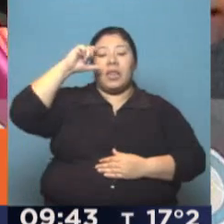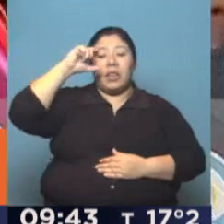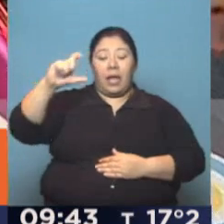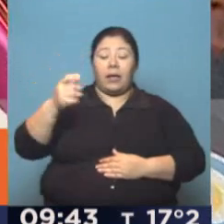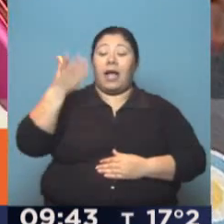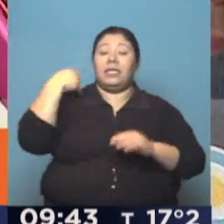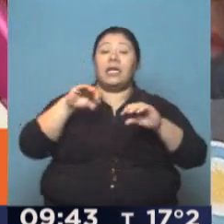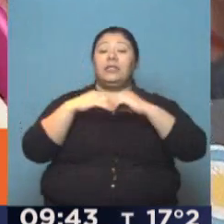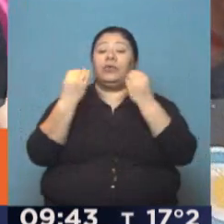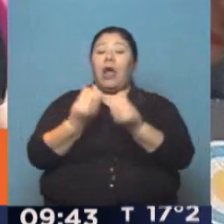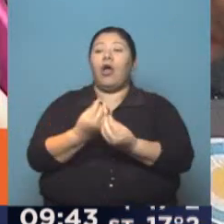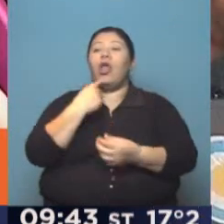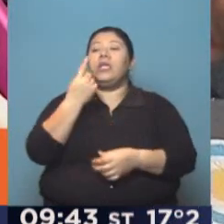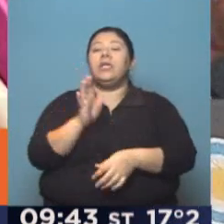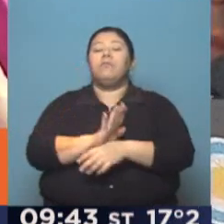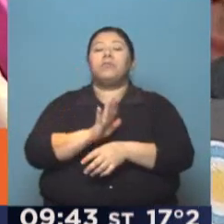es un sinceramiento, después de